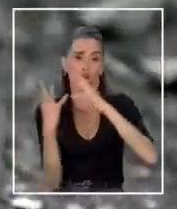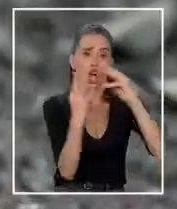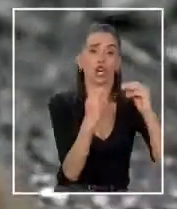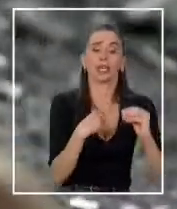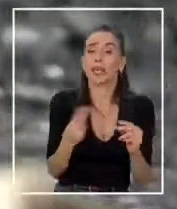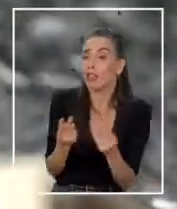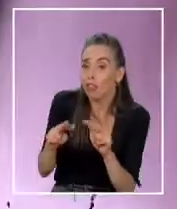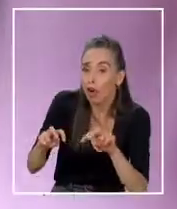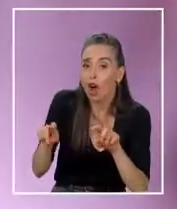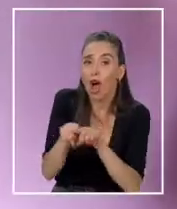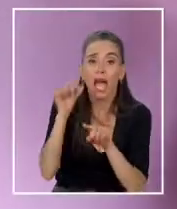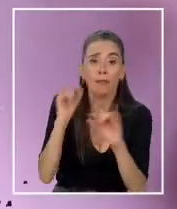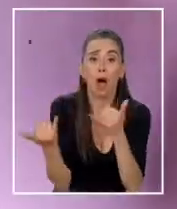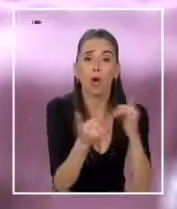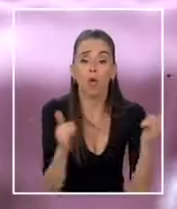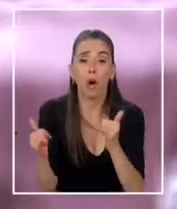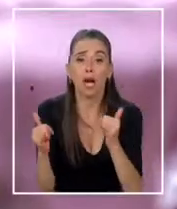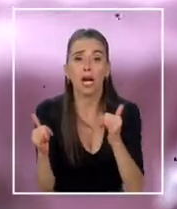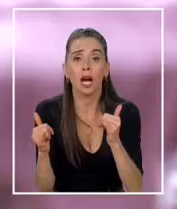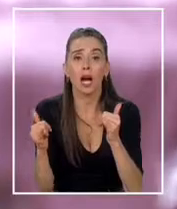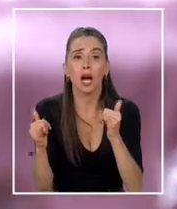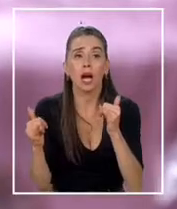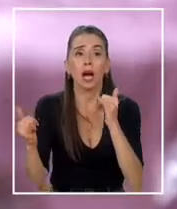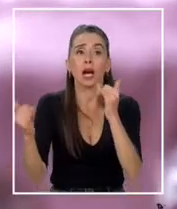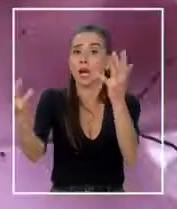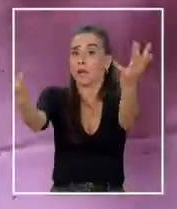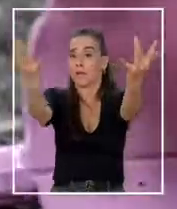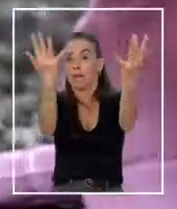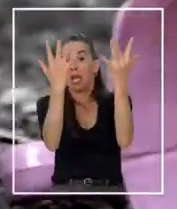estábamos jugando ahí, se nos vino la estampida encima.